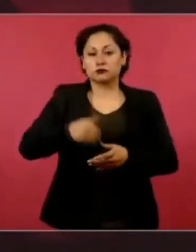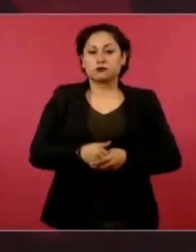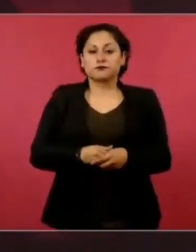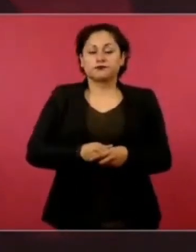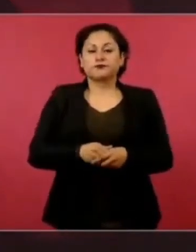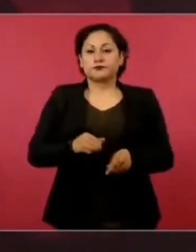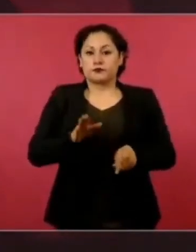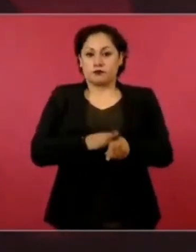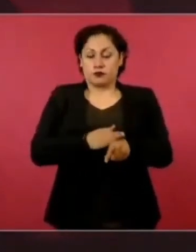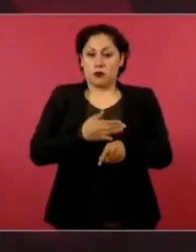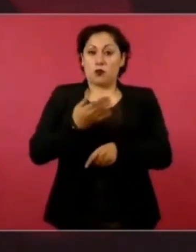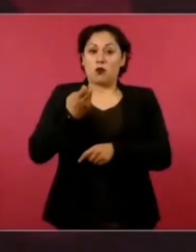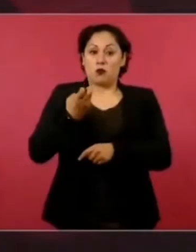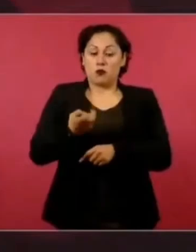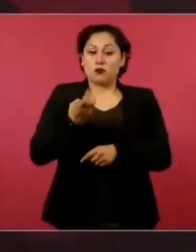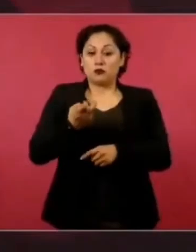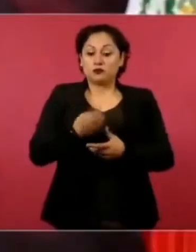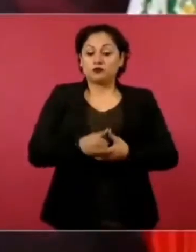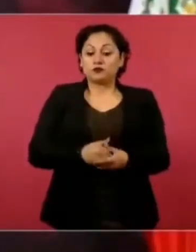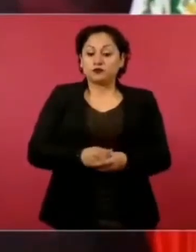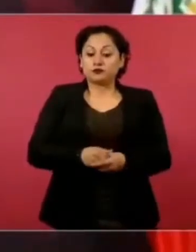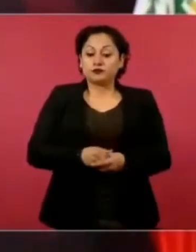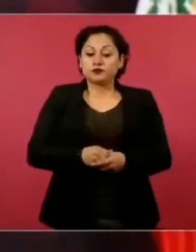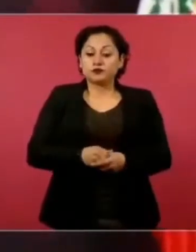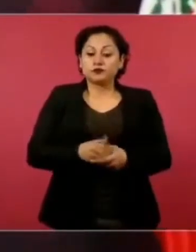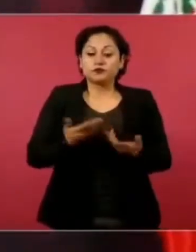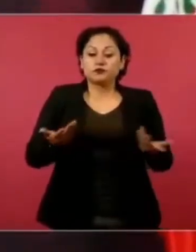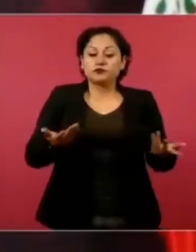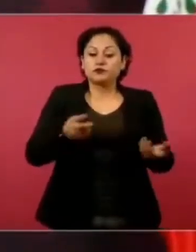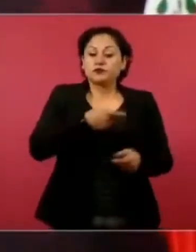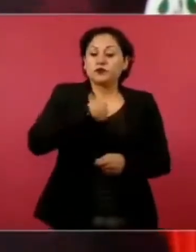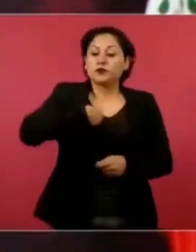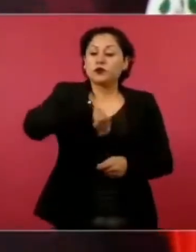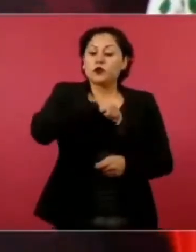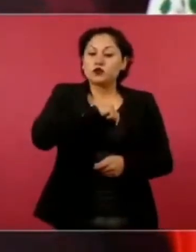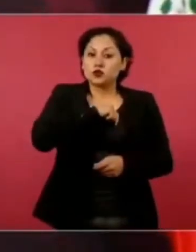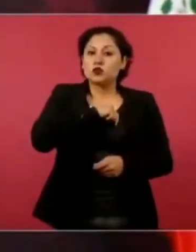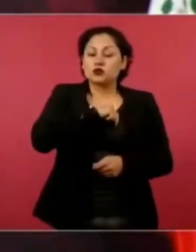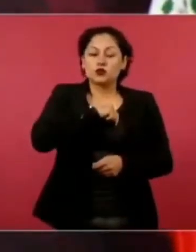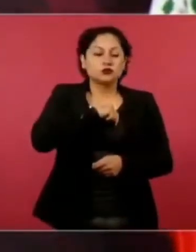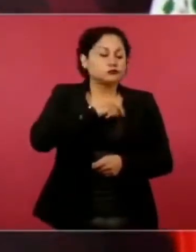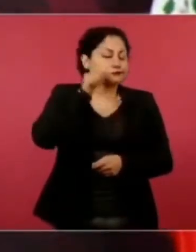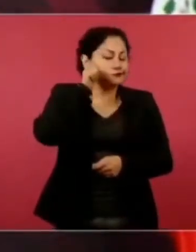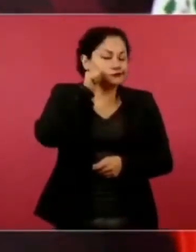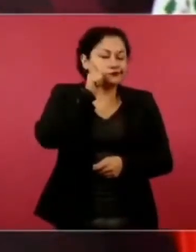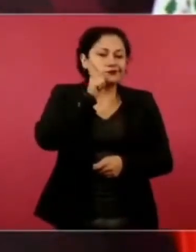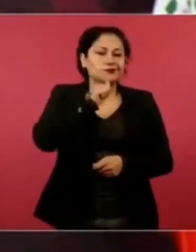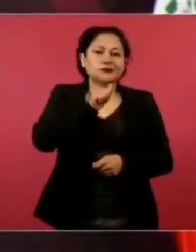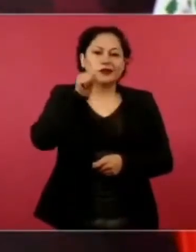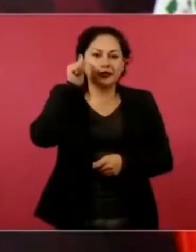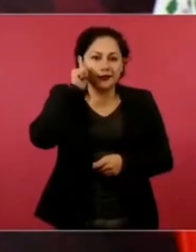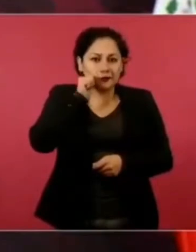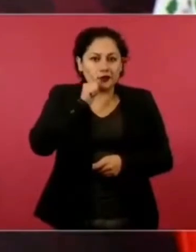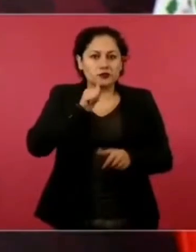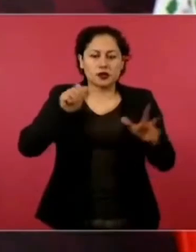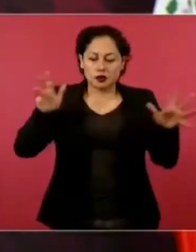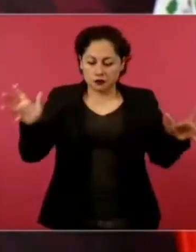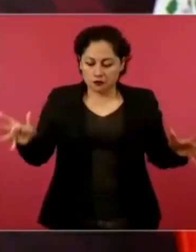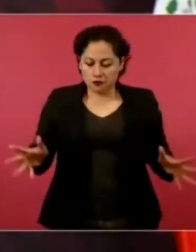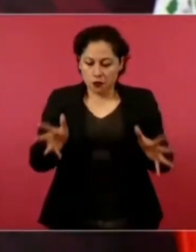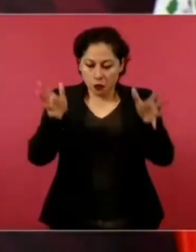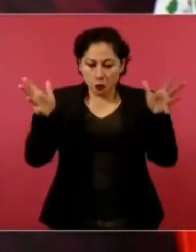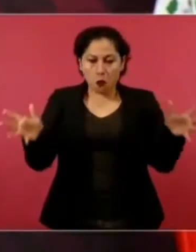Por eso siempre vamos a estar a favor de nuestros paisanos